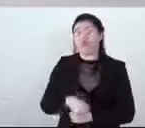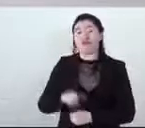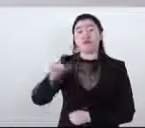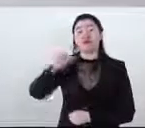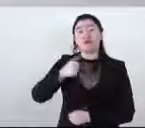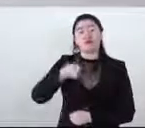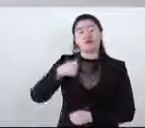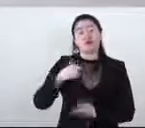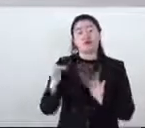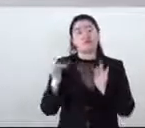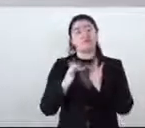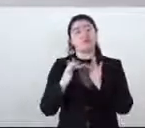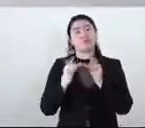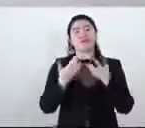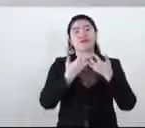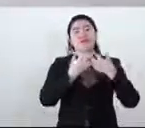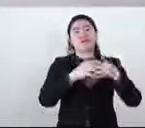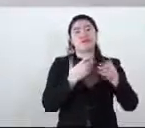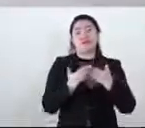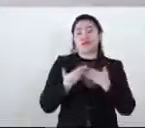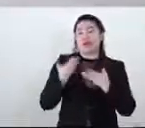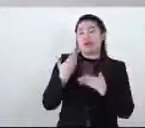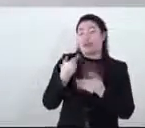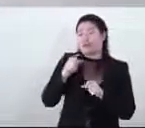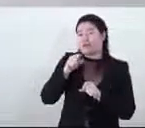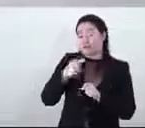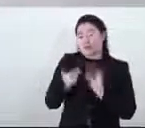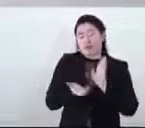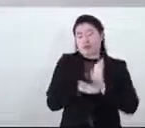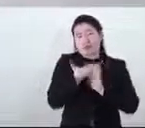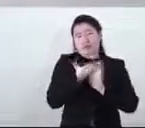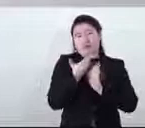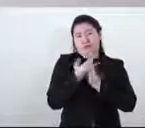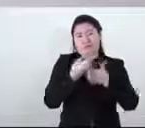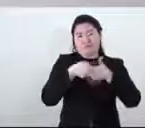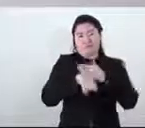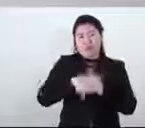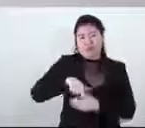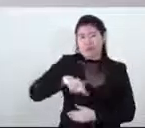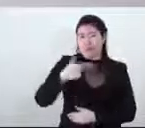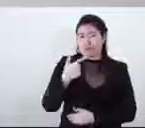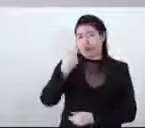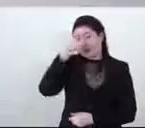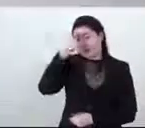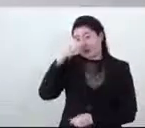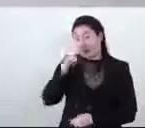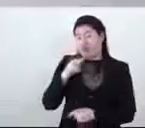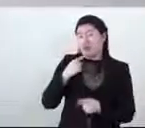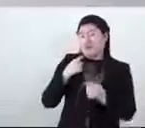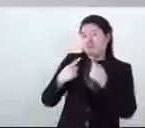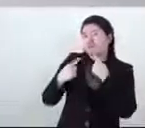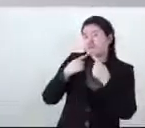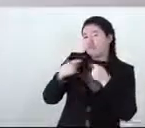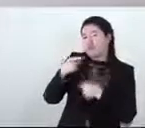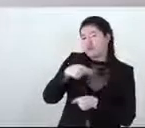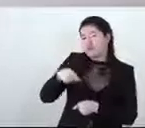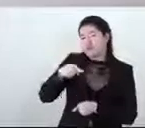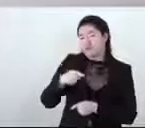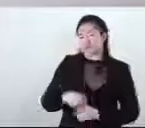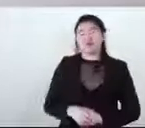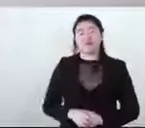en contacto con las empresas que formaron parte del consorcio constructor de la línea 12 para entablar un diálogo